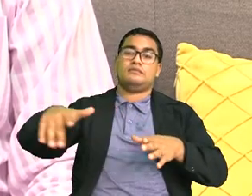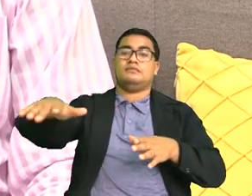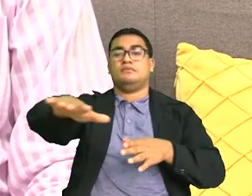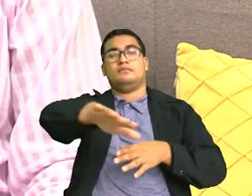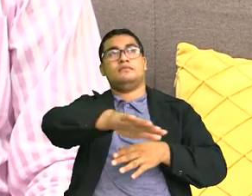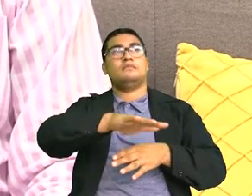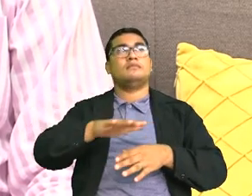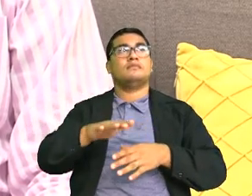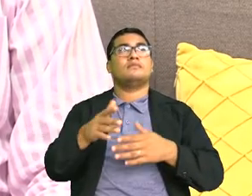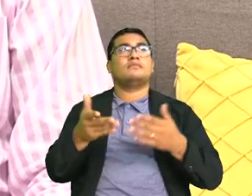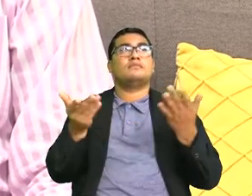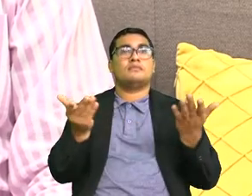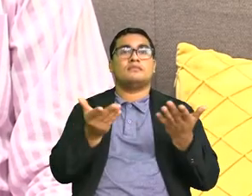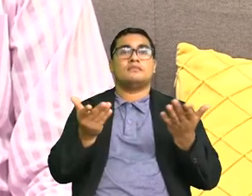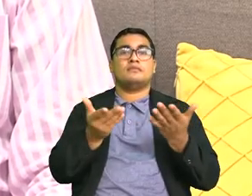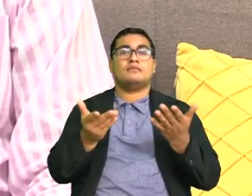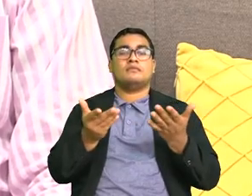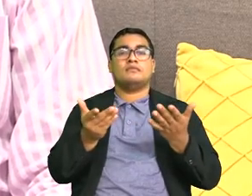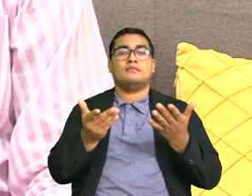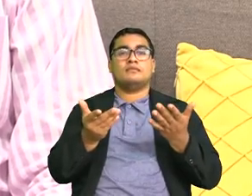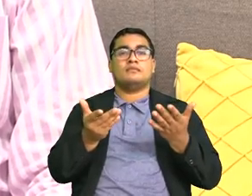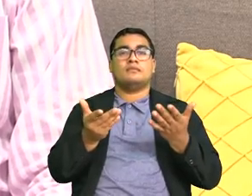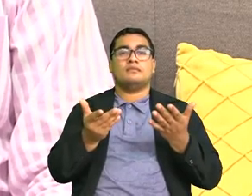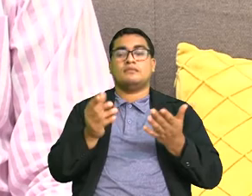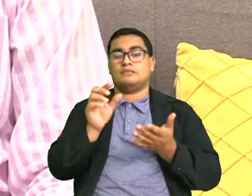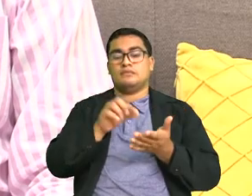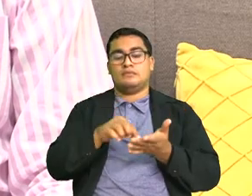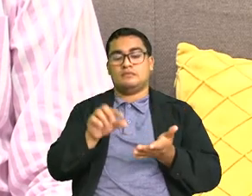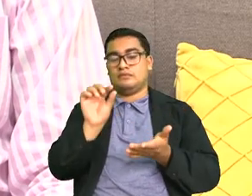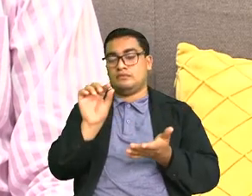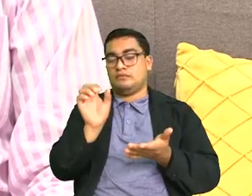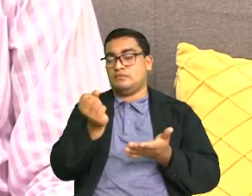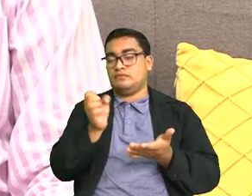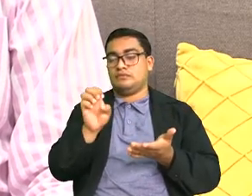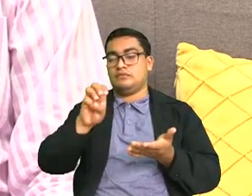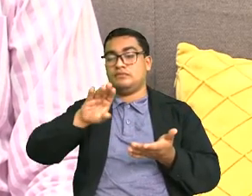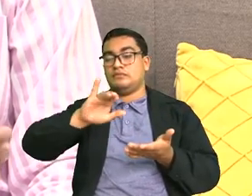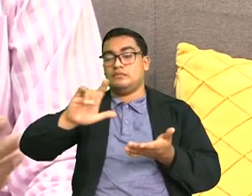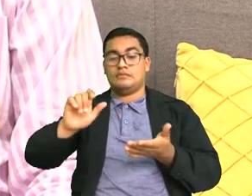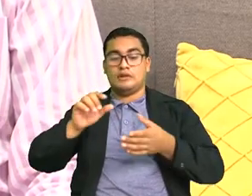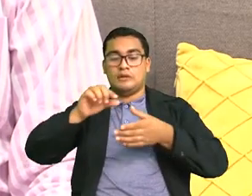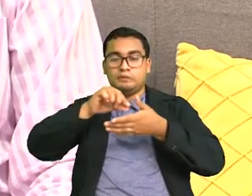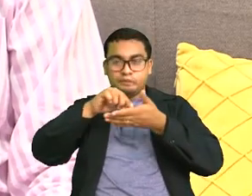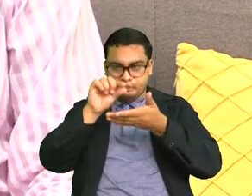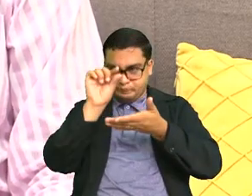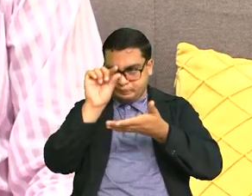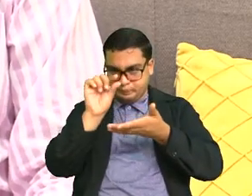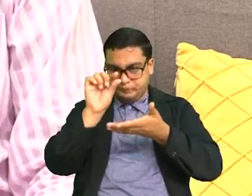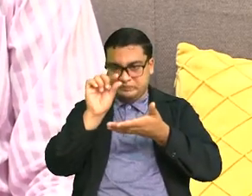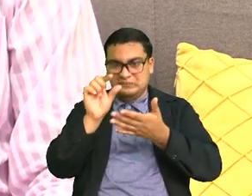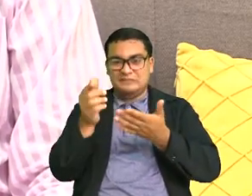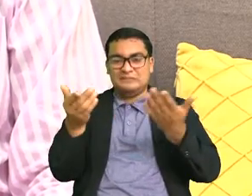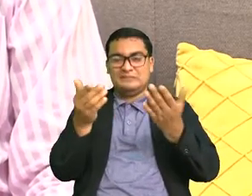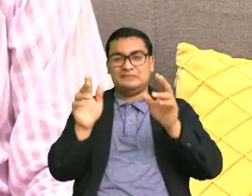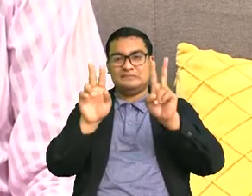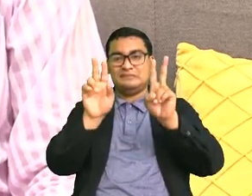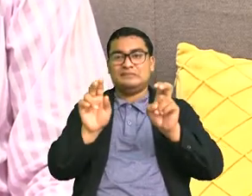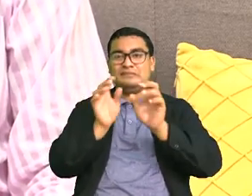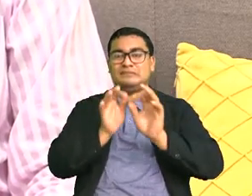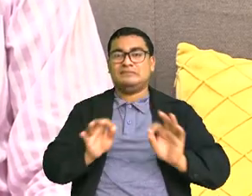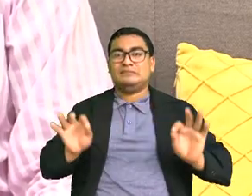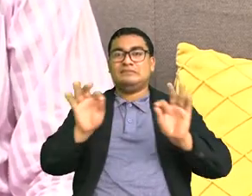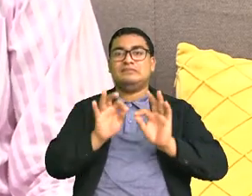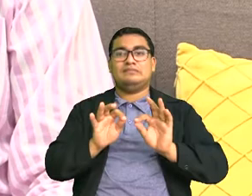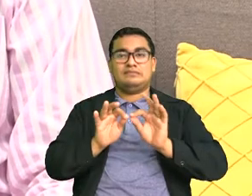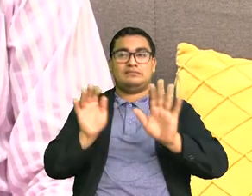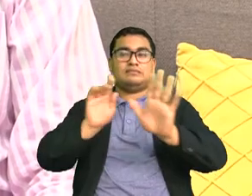en ese sentido el tema de la semilla ha sido un tema bien bien sentido y esto es muy sentido en cualquier en cualquier país